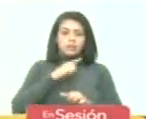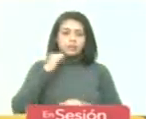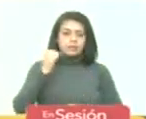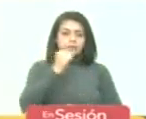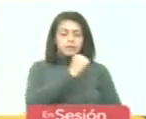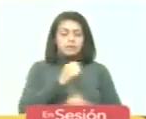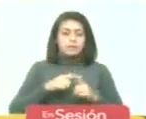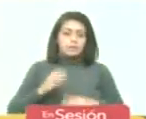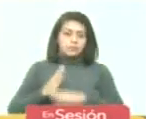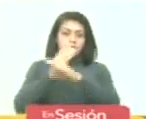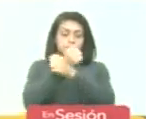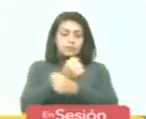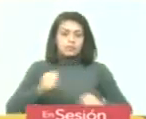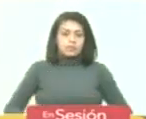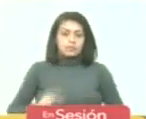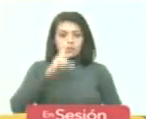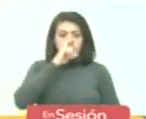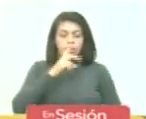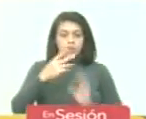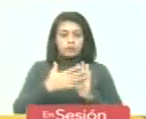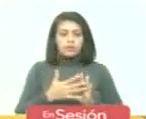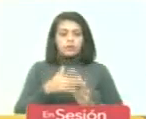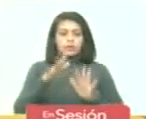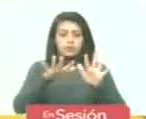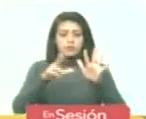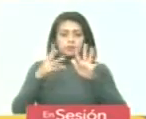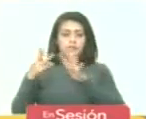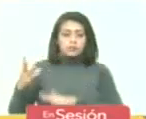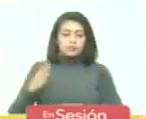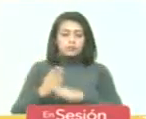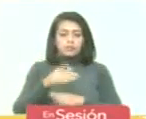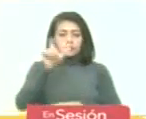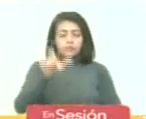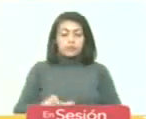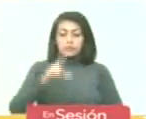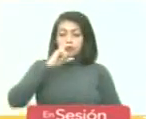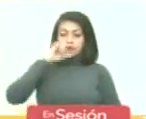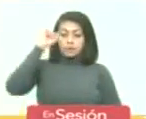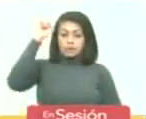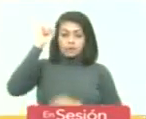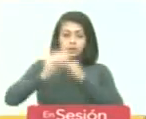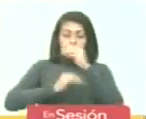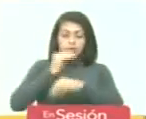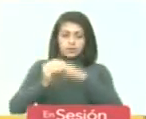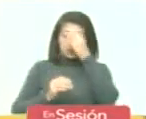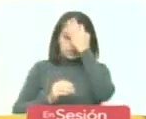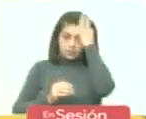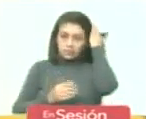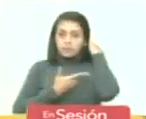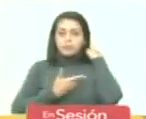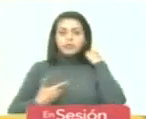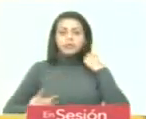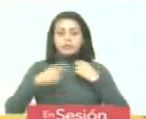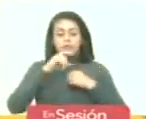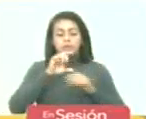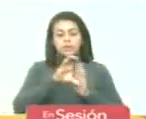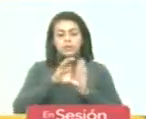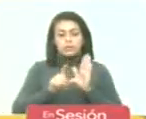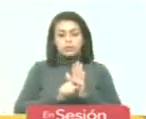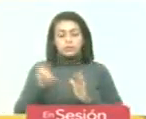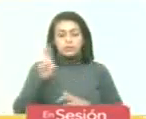grado de frustración en el año 2018 contra el ciudadano Nicolás Maduro Moros, presidente constitucional de la